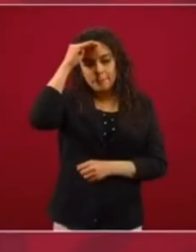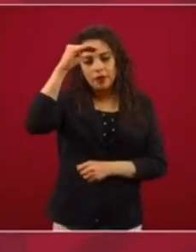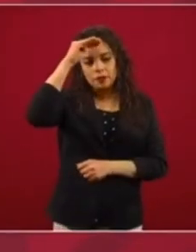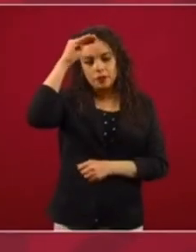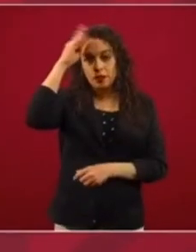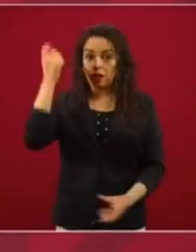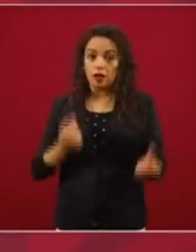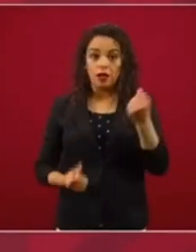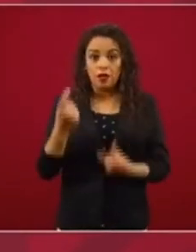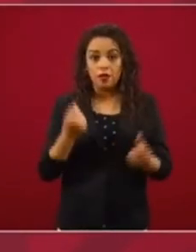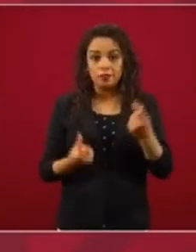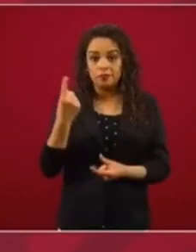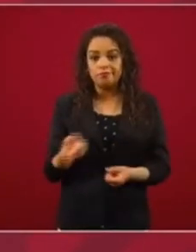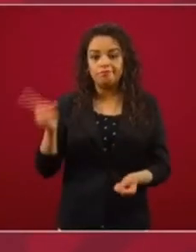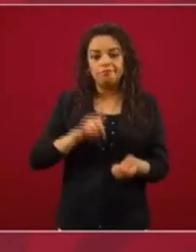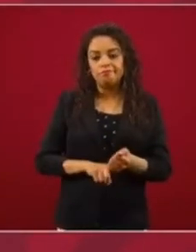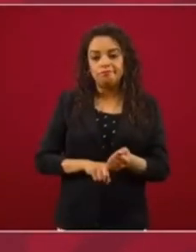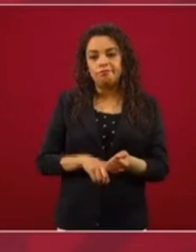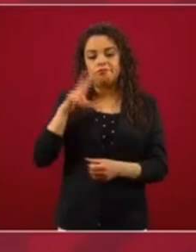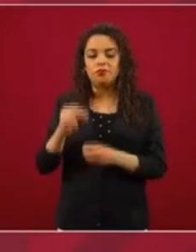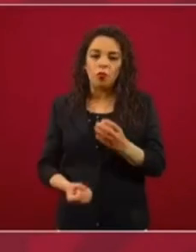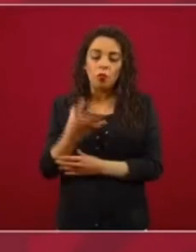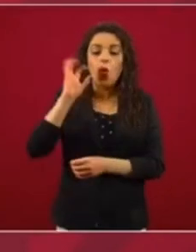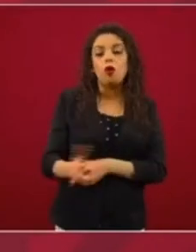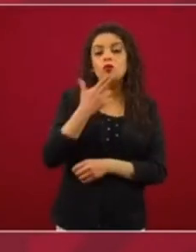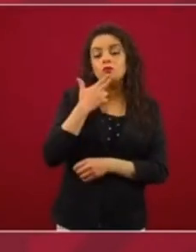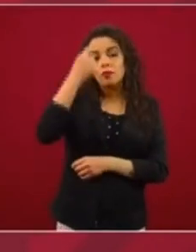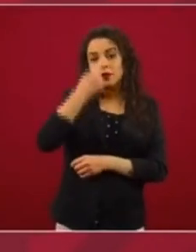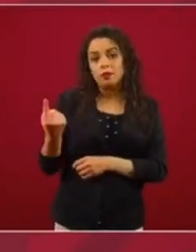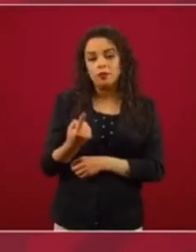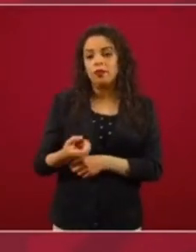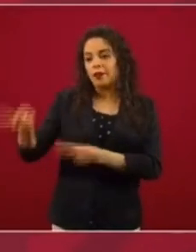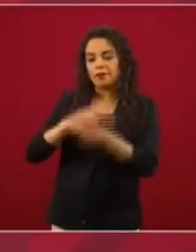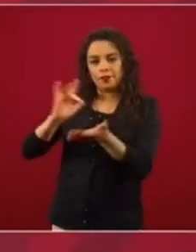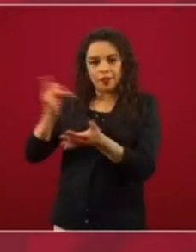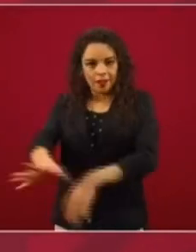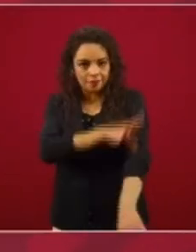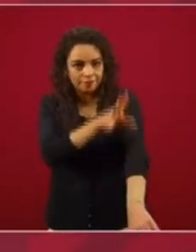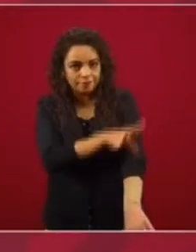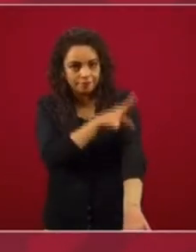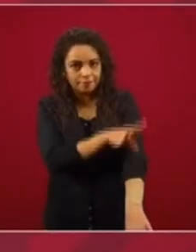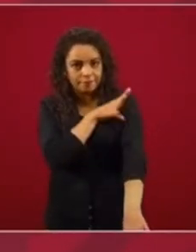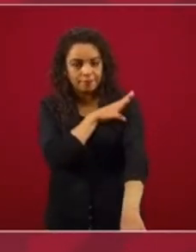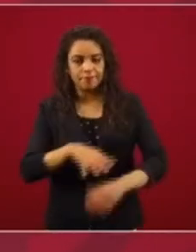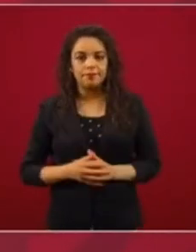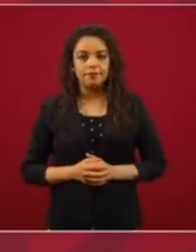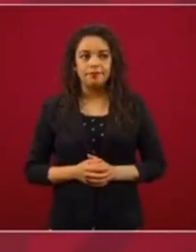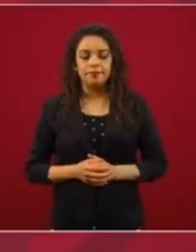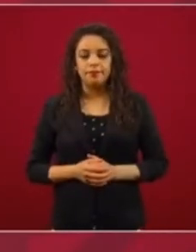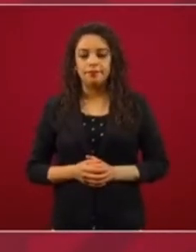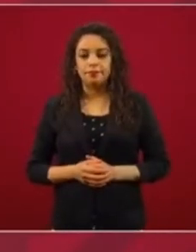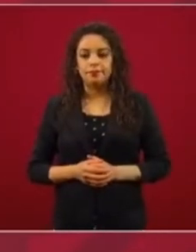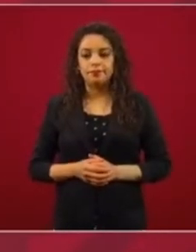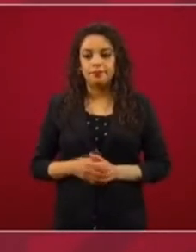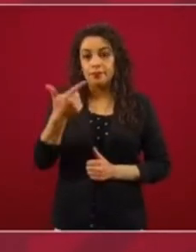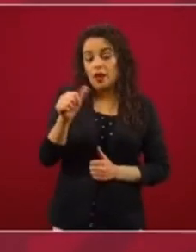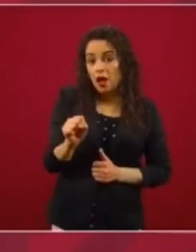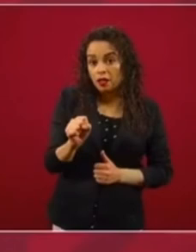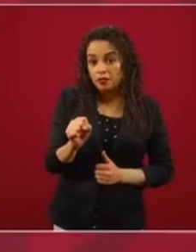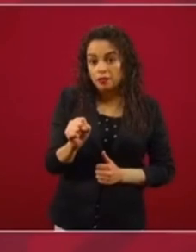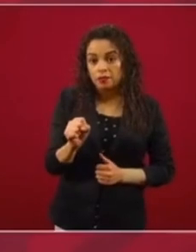algunos casos son recursos no renovables o los que se utilizan para la generación de la energía eléctrica, sea combustóleo en algunos casos, el